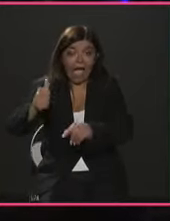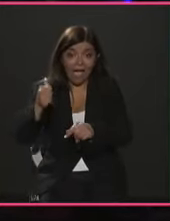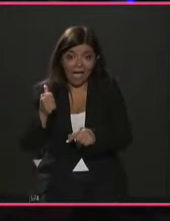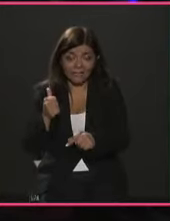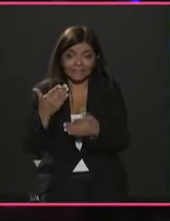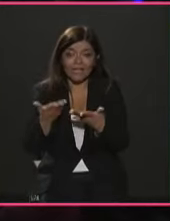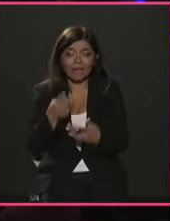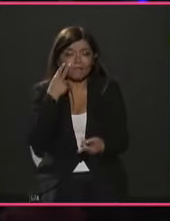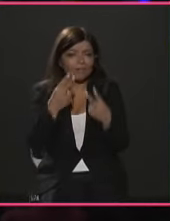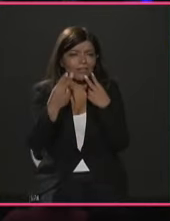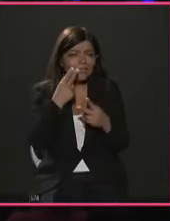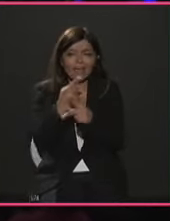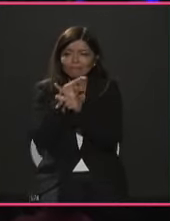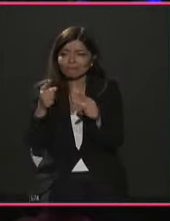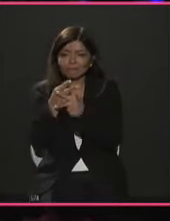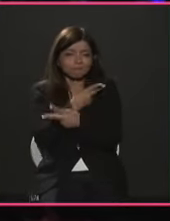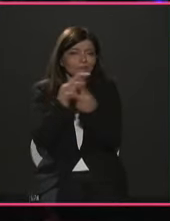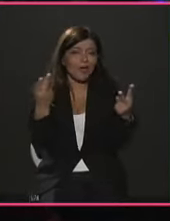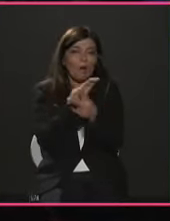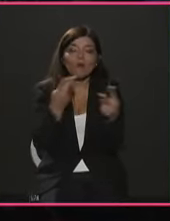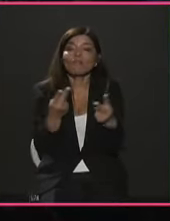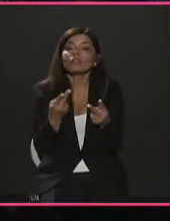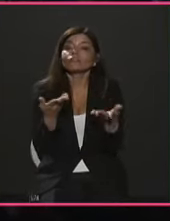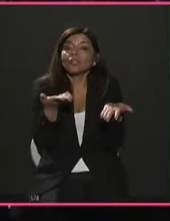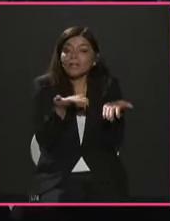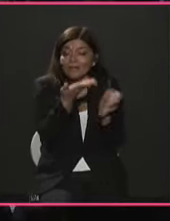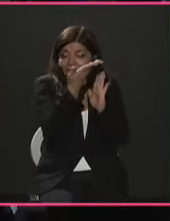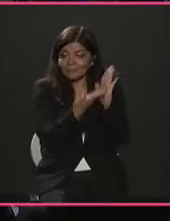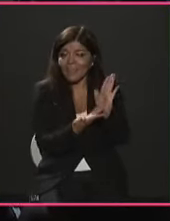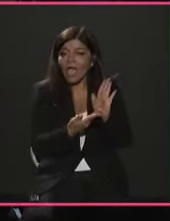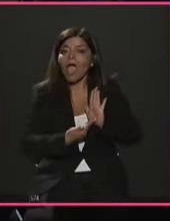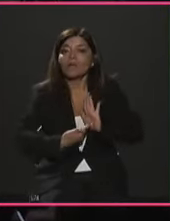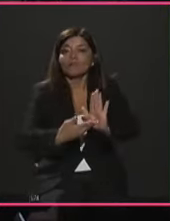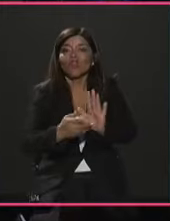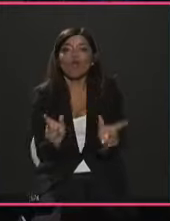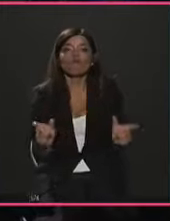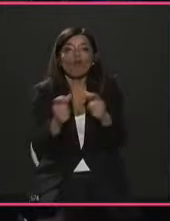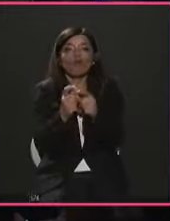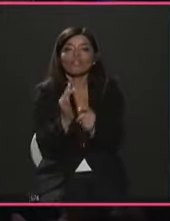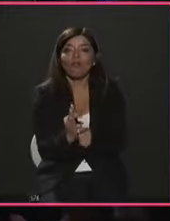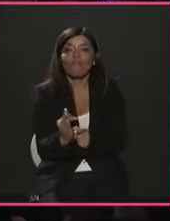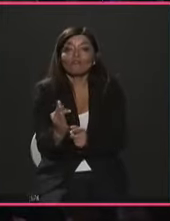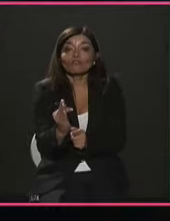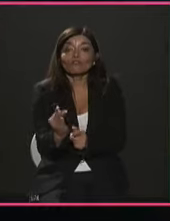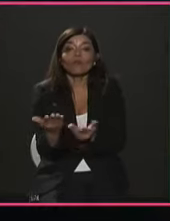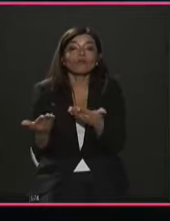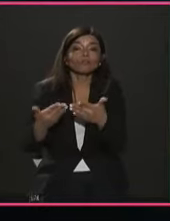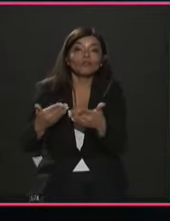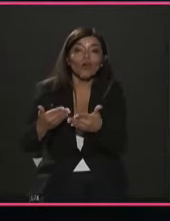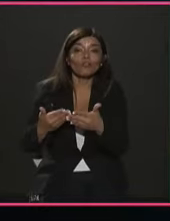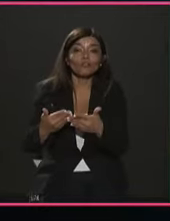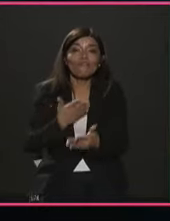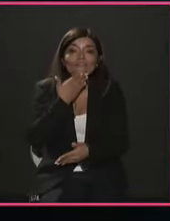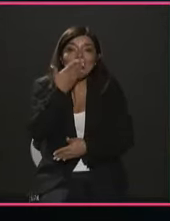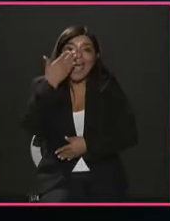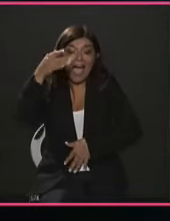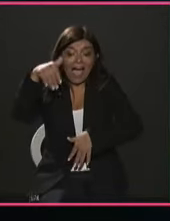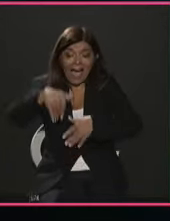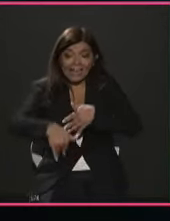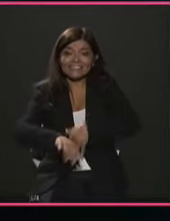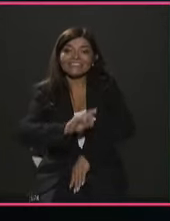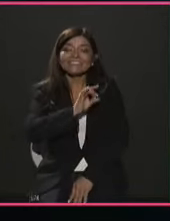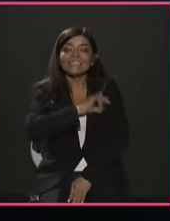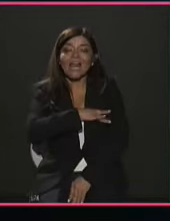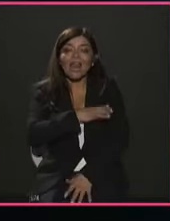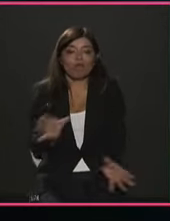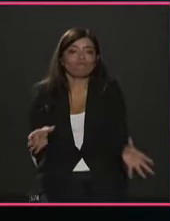veía diferentes publicaciones en donde se mostraba el congreso del futuro en la antártica chilena en la